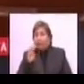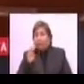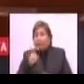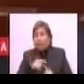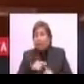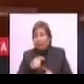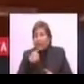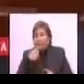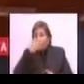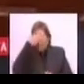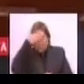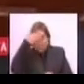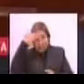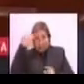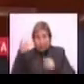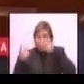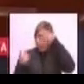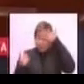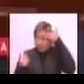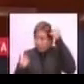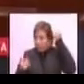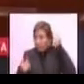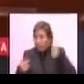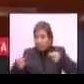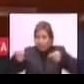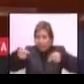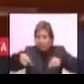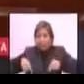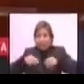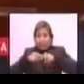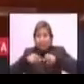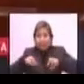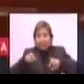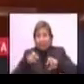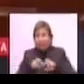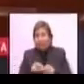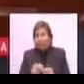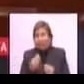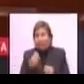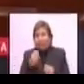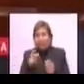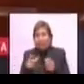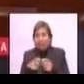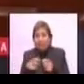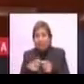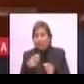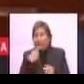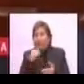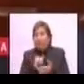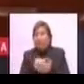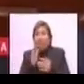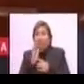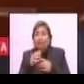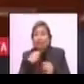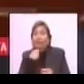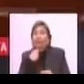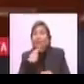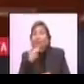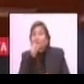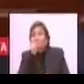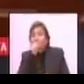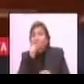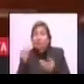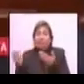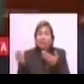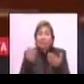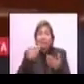El señor Torne, nos hemos olvidado que vino a este parlamento porque un audio lo revelaba arreglando